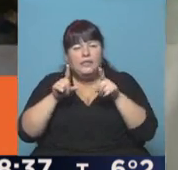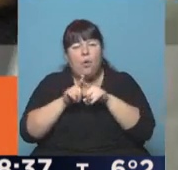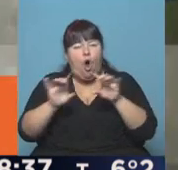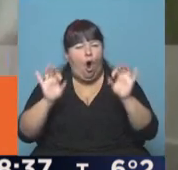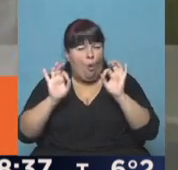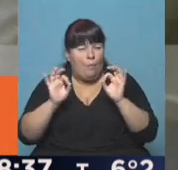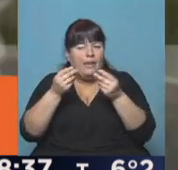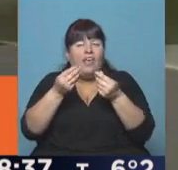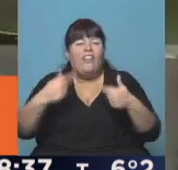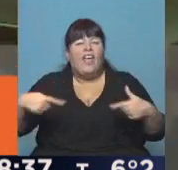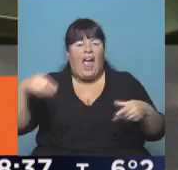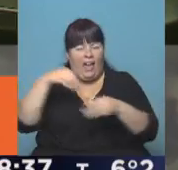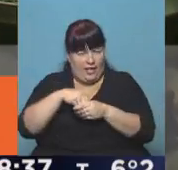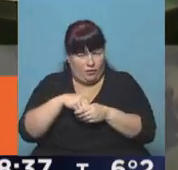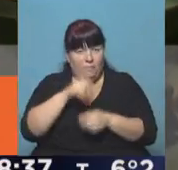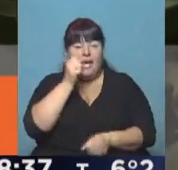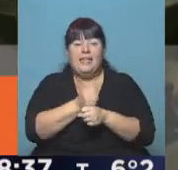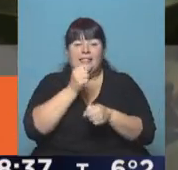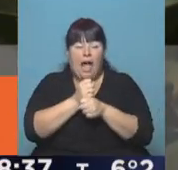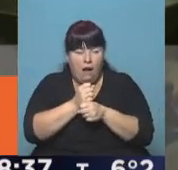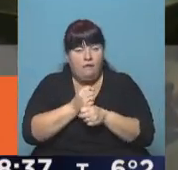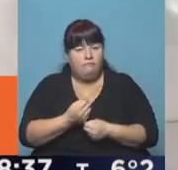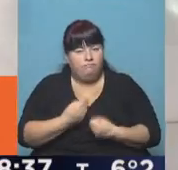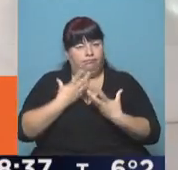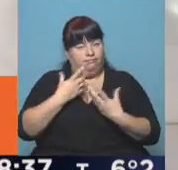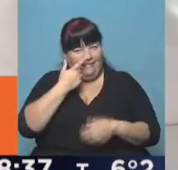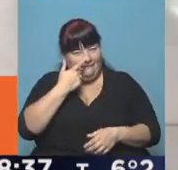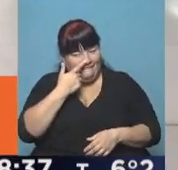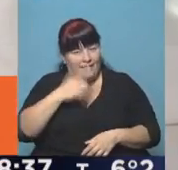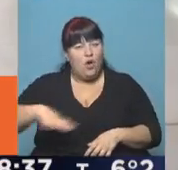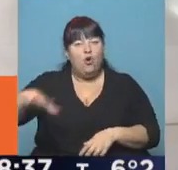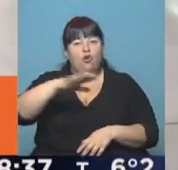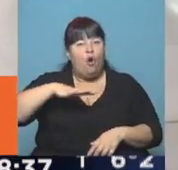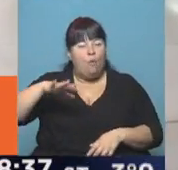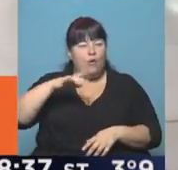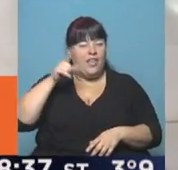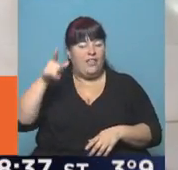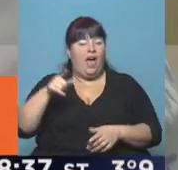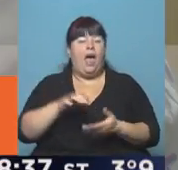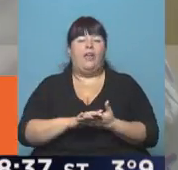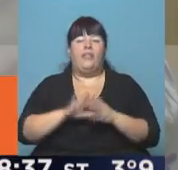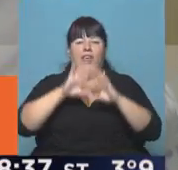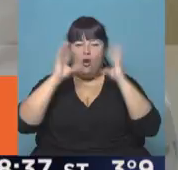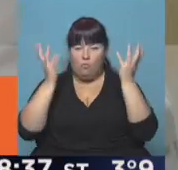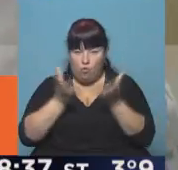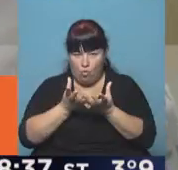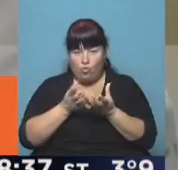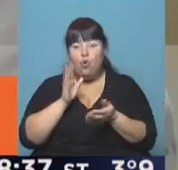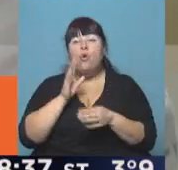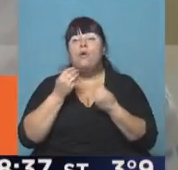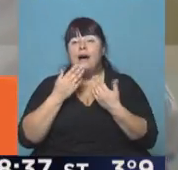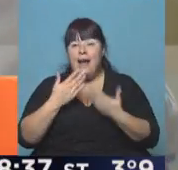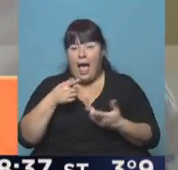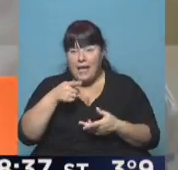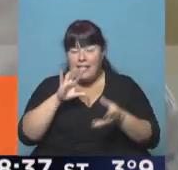completo de sus componentes el trabajo despertó un fuerte interés de la comunidad no misma tica internacional debido a que